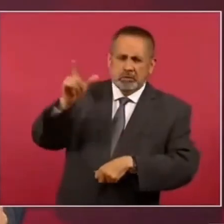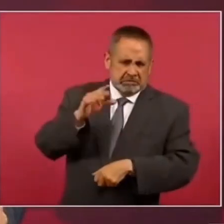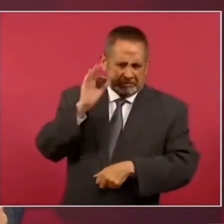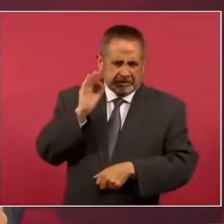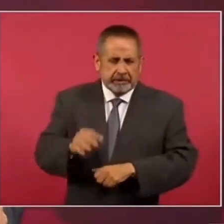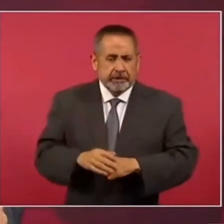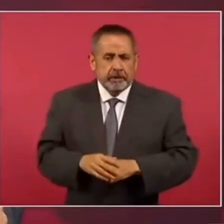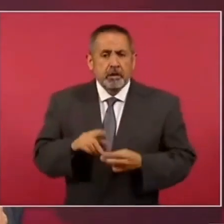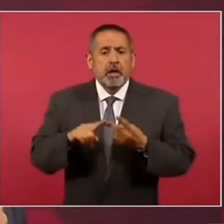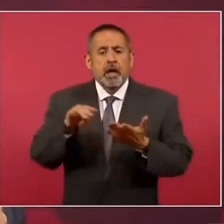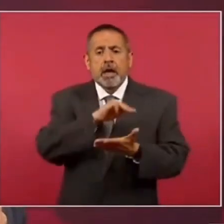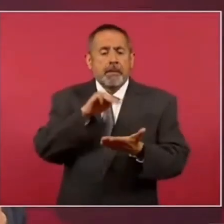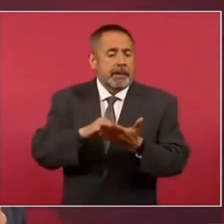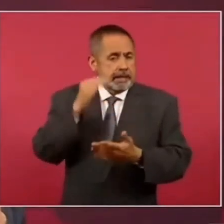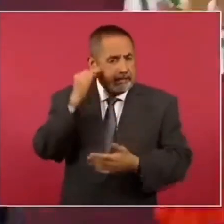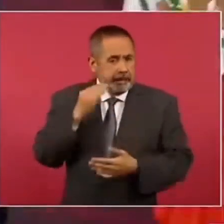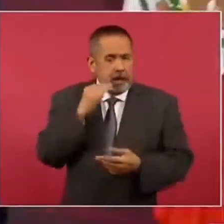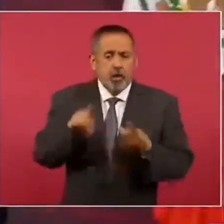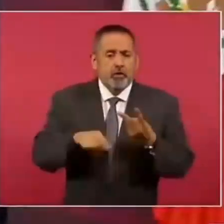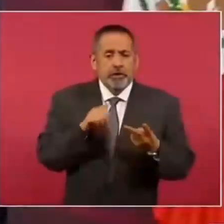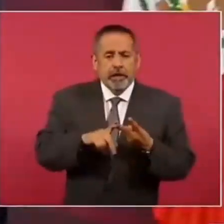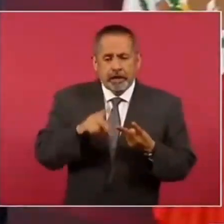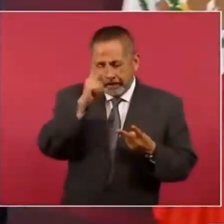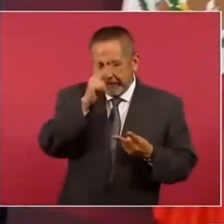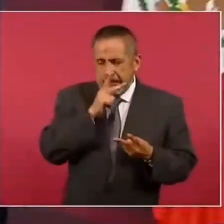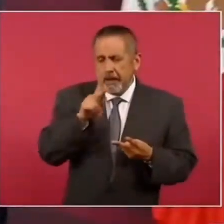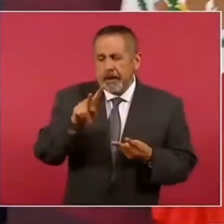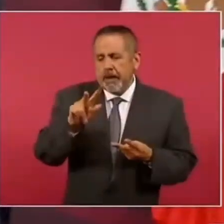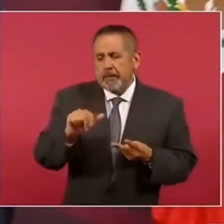una en Mérida, otra en Valladolid.